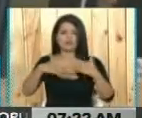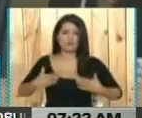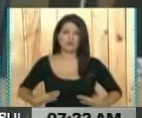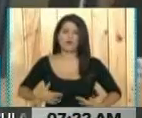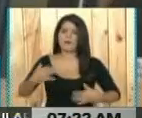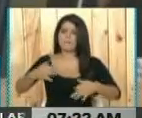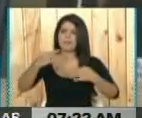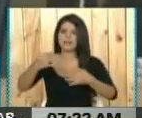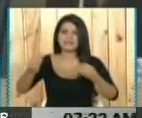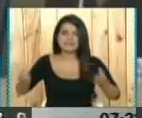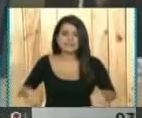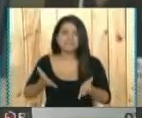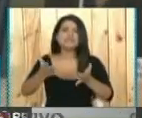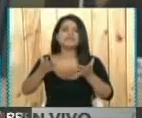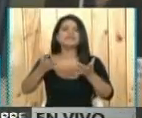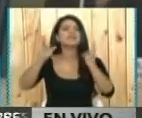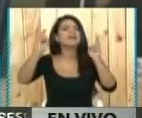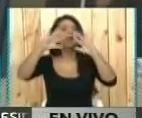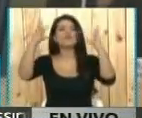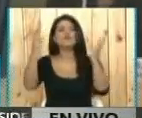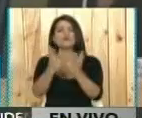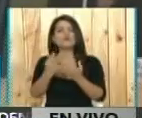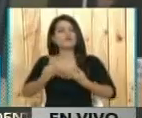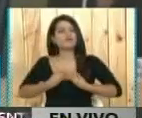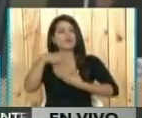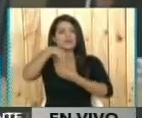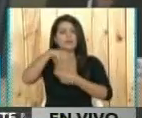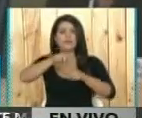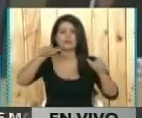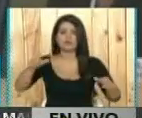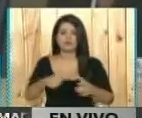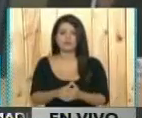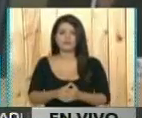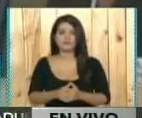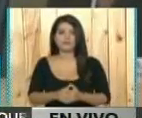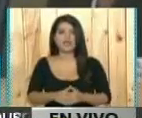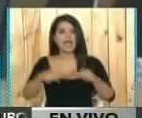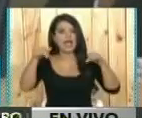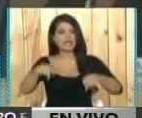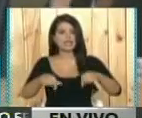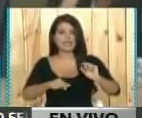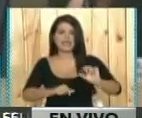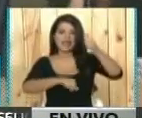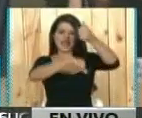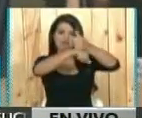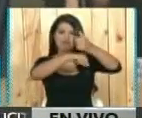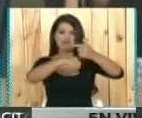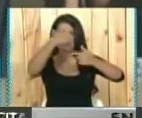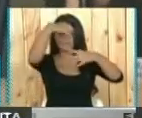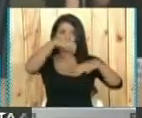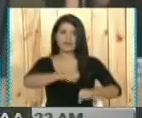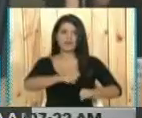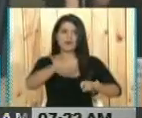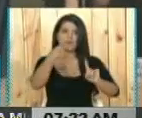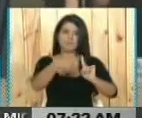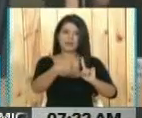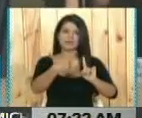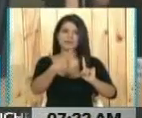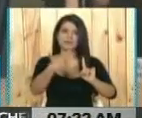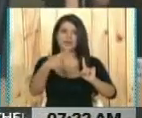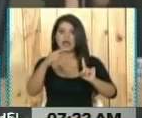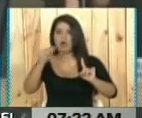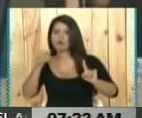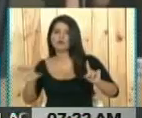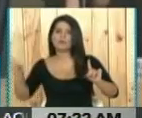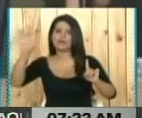el sentido de planeta para la humanidad. Acá está el jefe del imperio y acompañado también de sus cada vez menos aliados